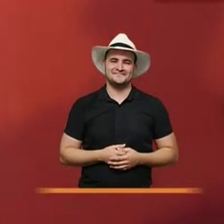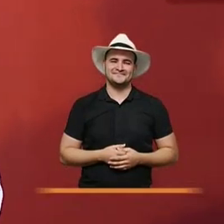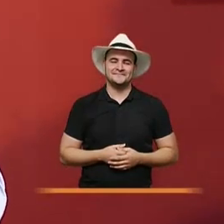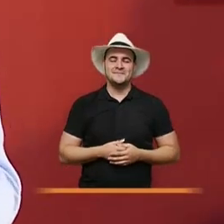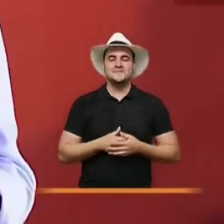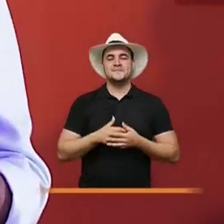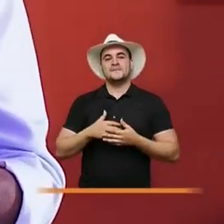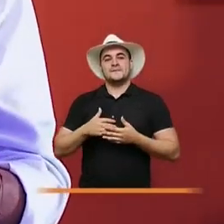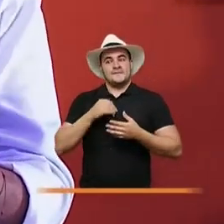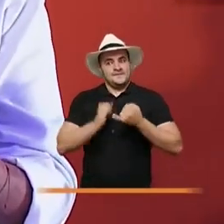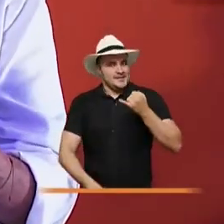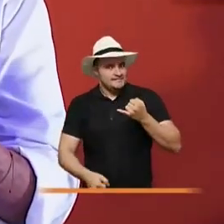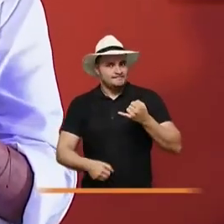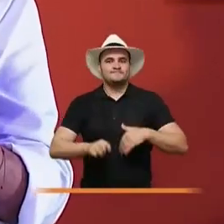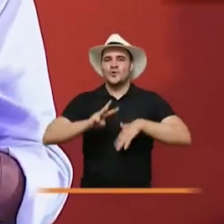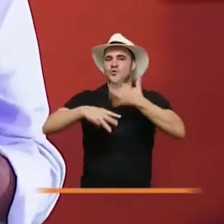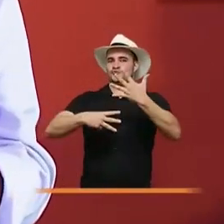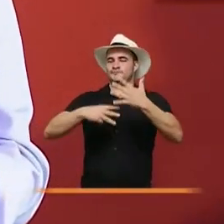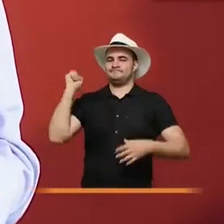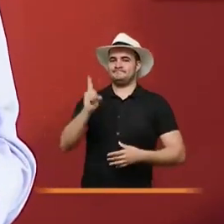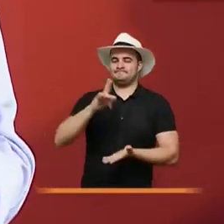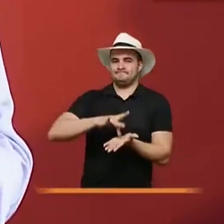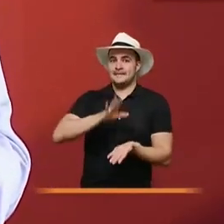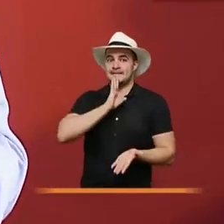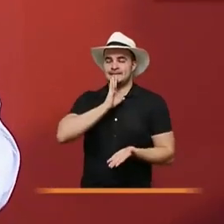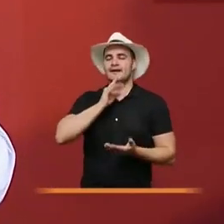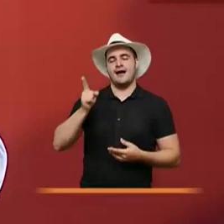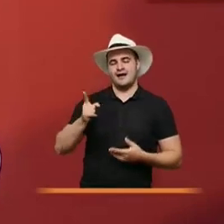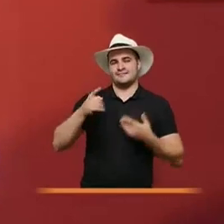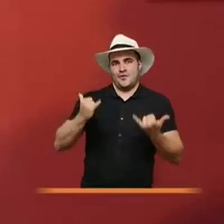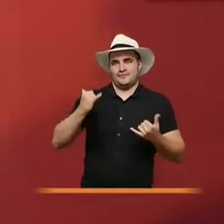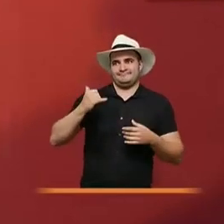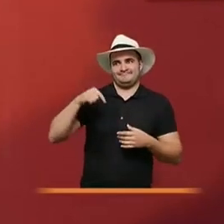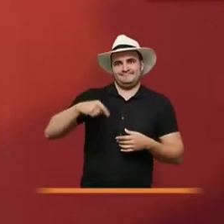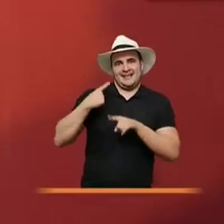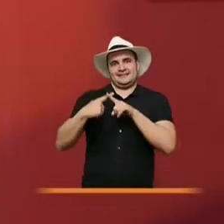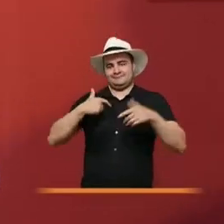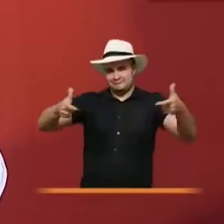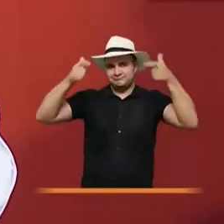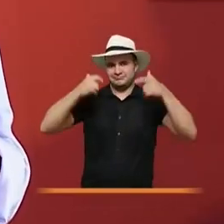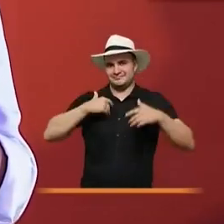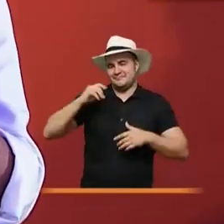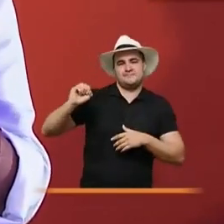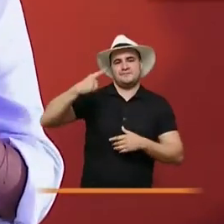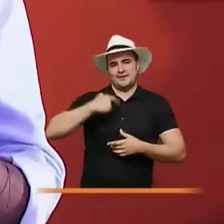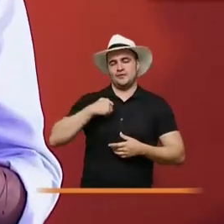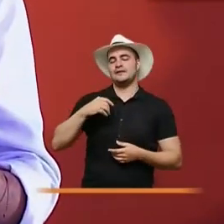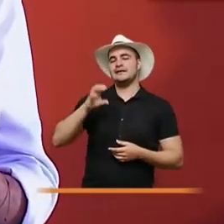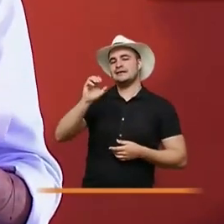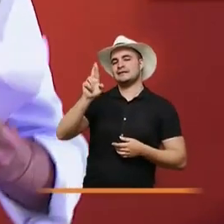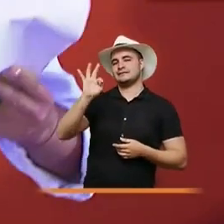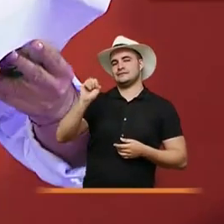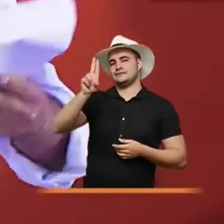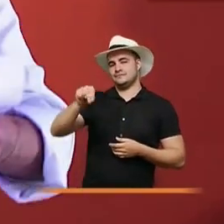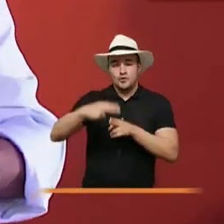el octavo finalista es el actual rey nacional de la trova ciudad de medellín cristiana steven querubín lopera el